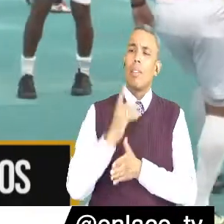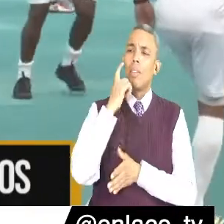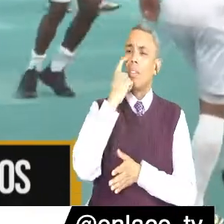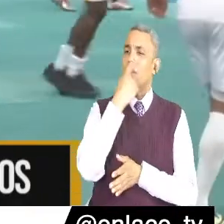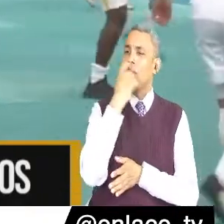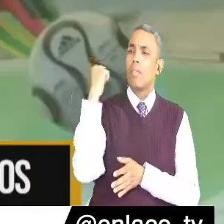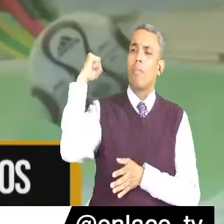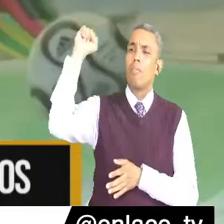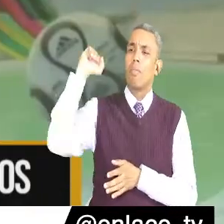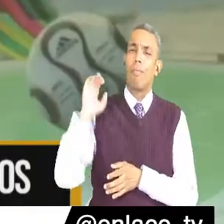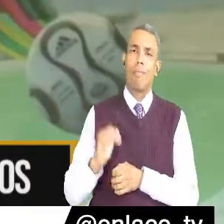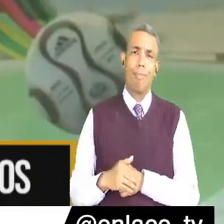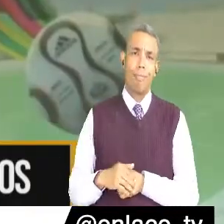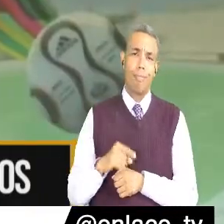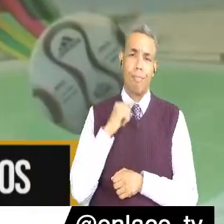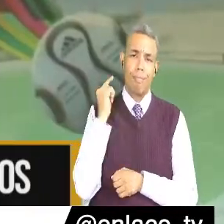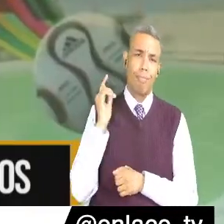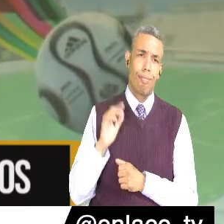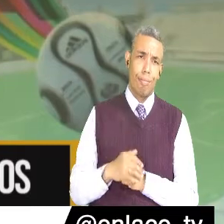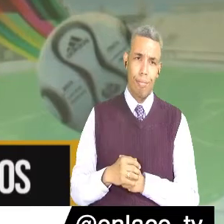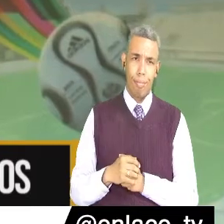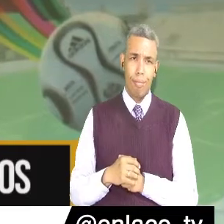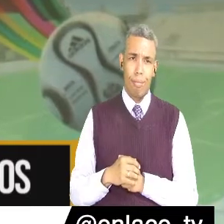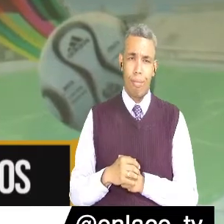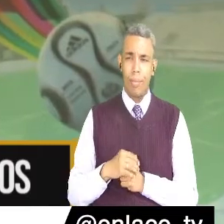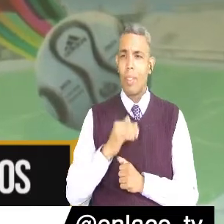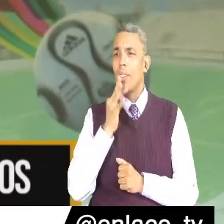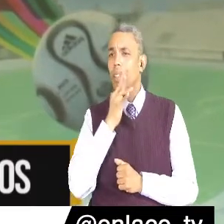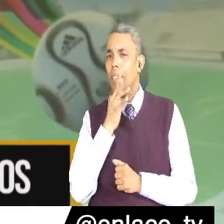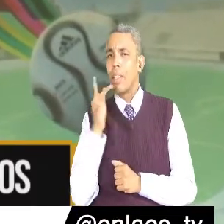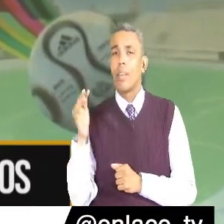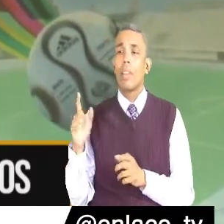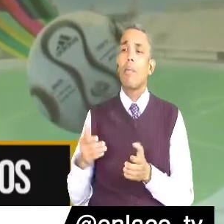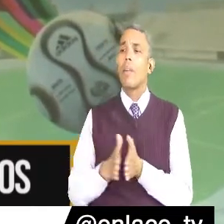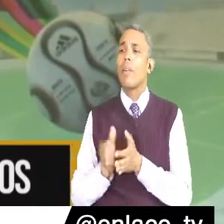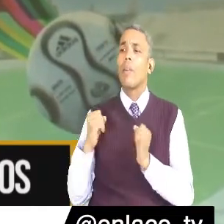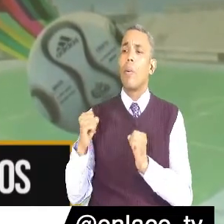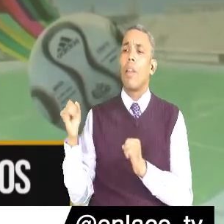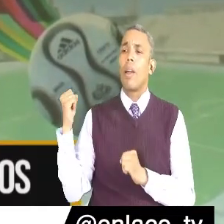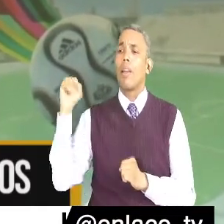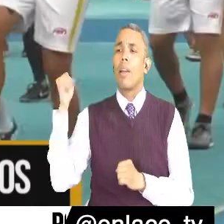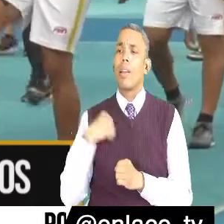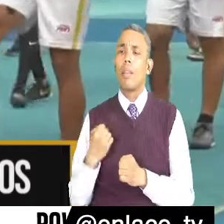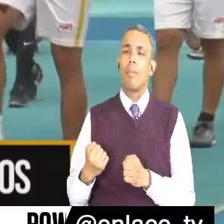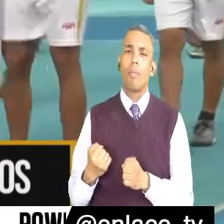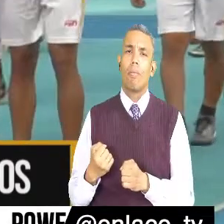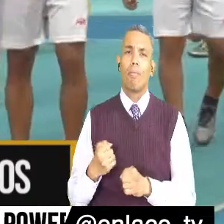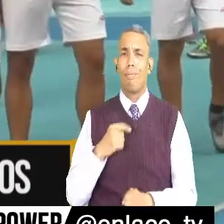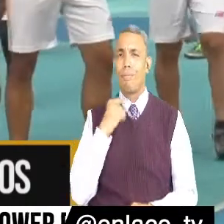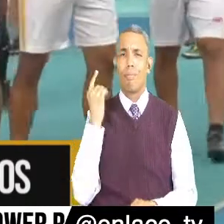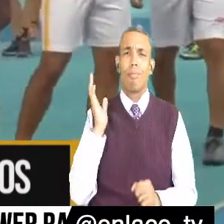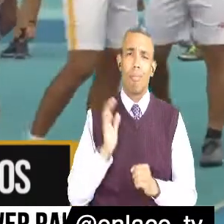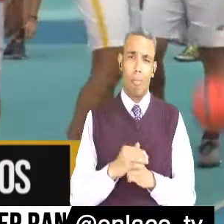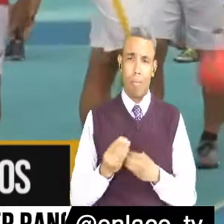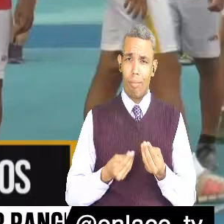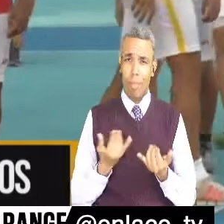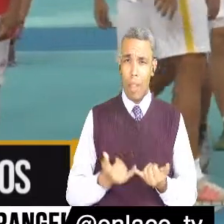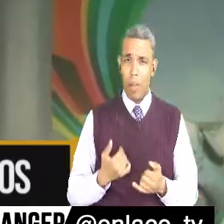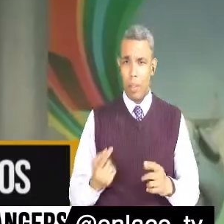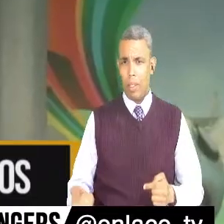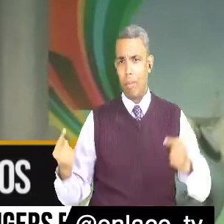se vieron. Pero pues ahorita estamos de noveno, ya queda ya trabajar y pues enfrentar a Millonarios, que es lo que se viene. Bueno,